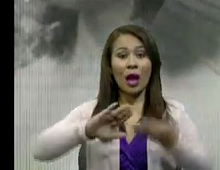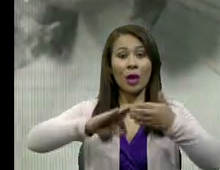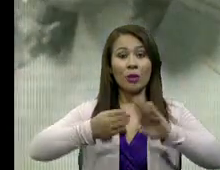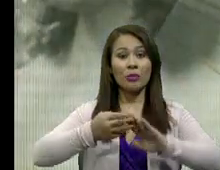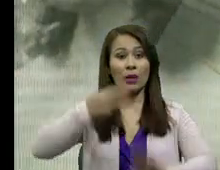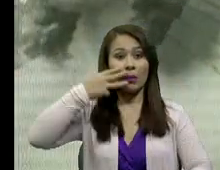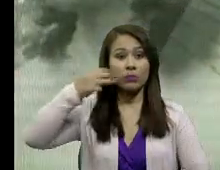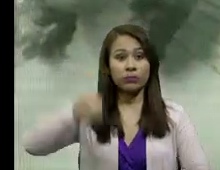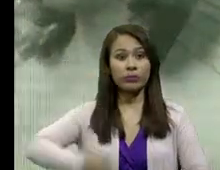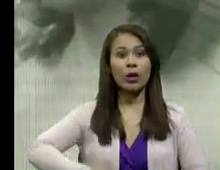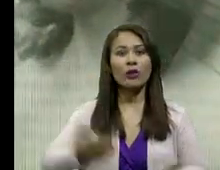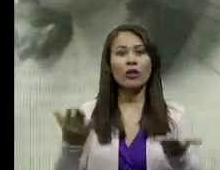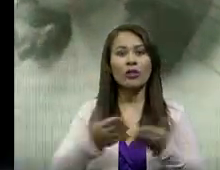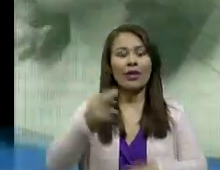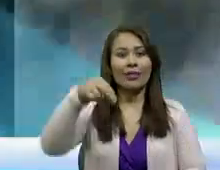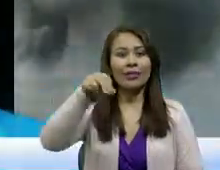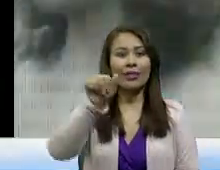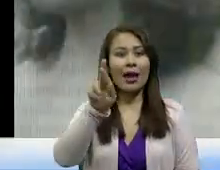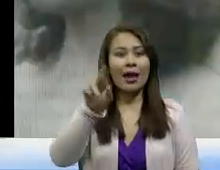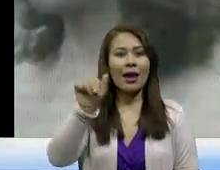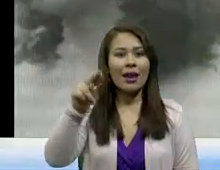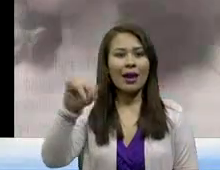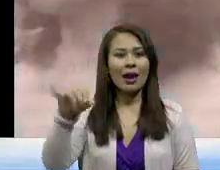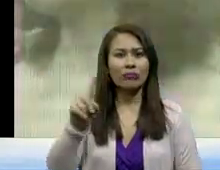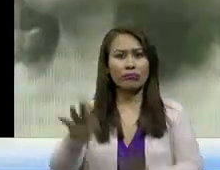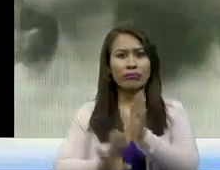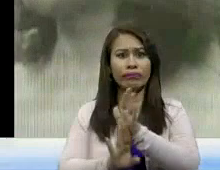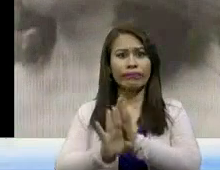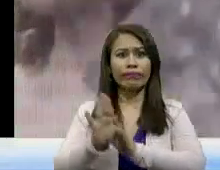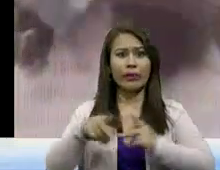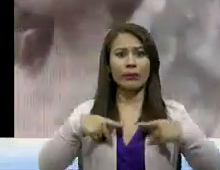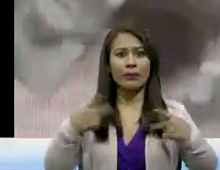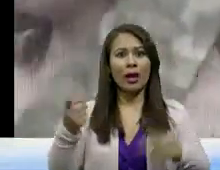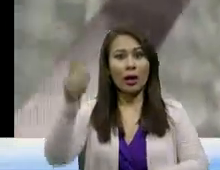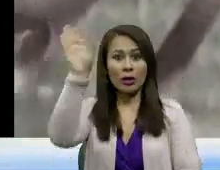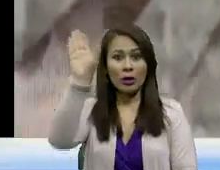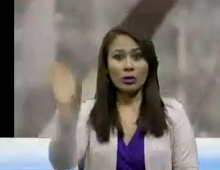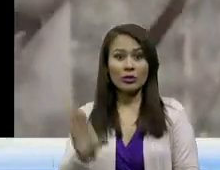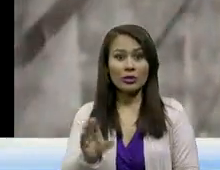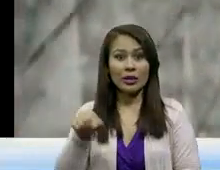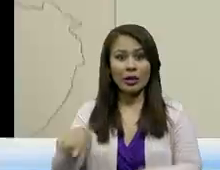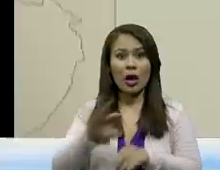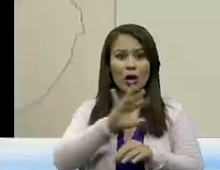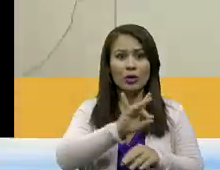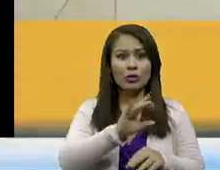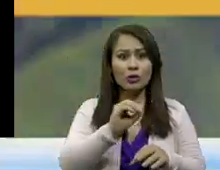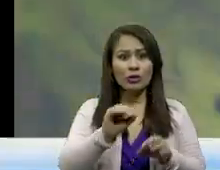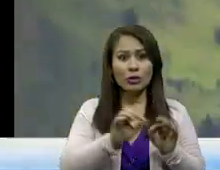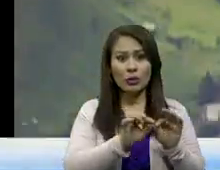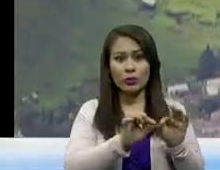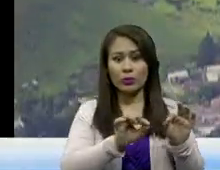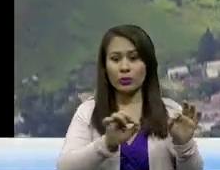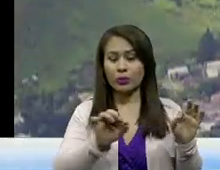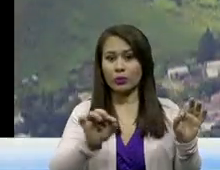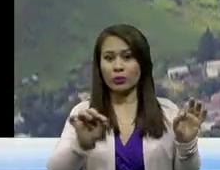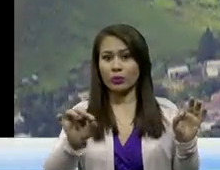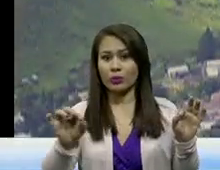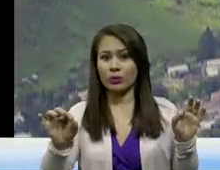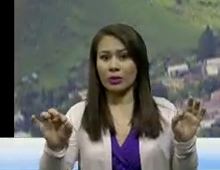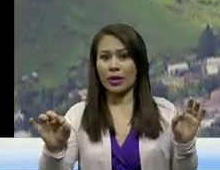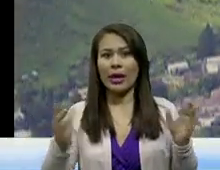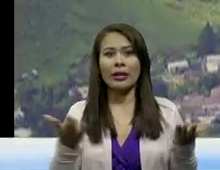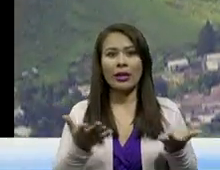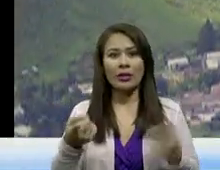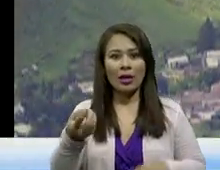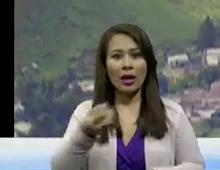Shuar en Naranjal es sinónimo de supervivencia. En la costa, a 850 metros sobre el nivel del mar, en el cantón